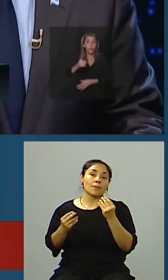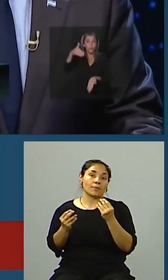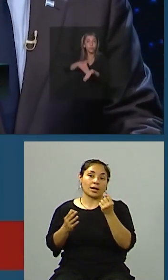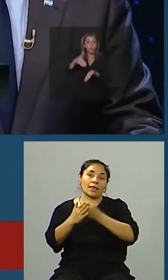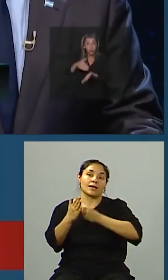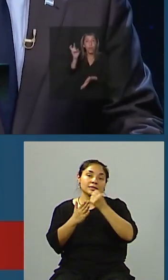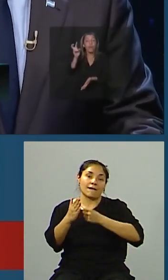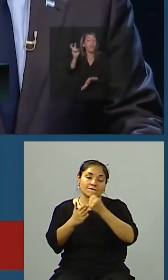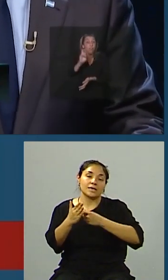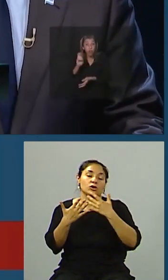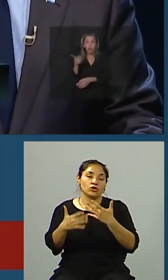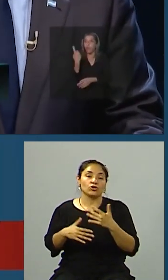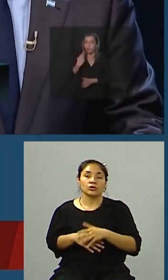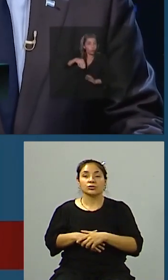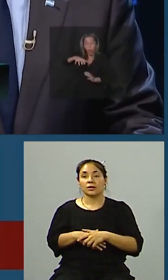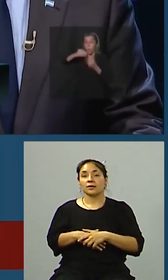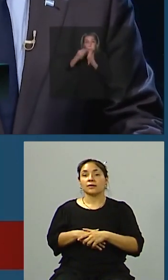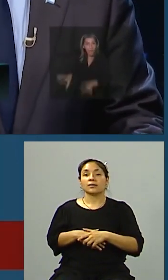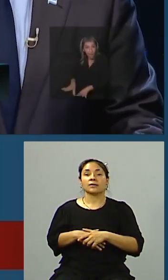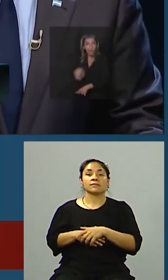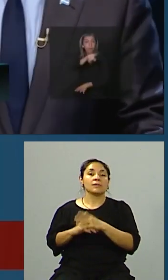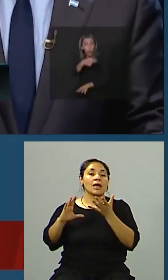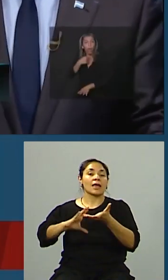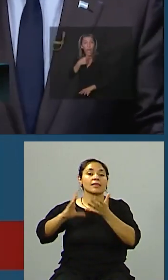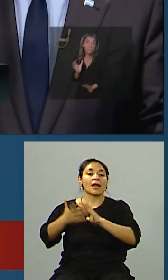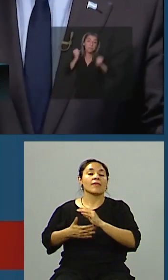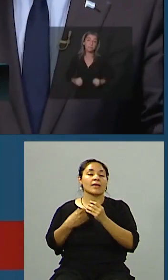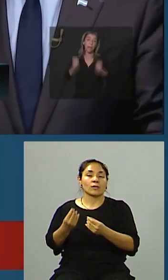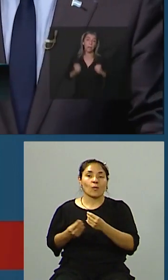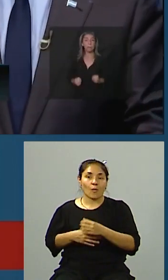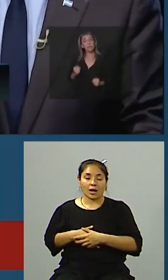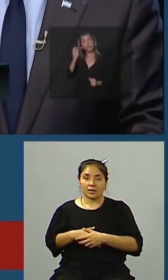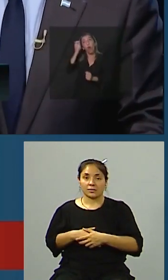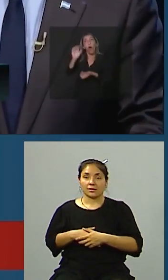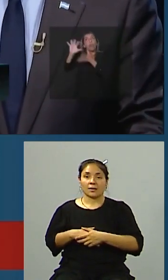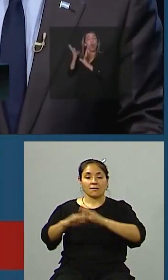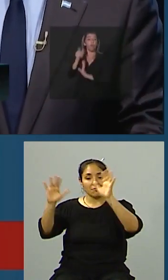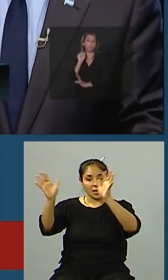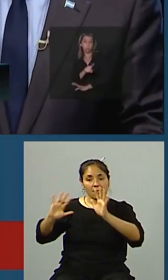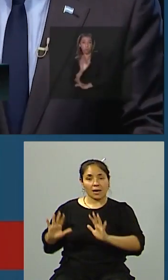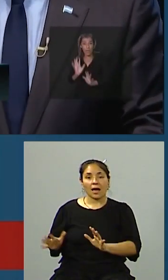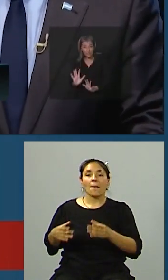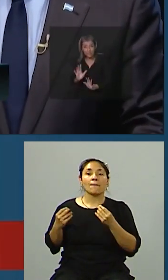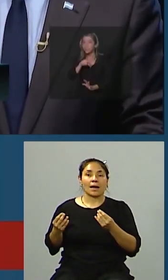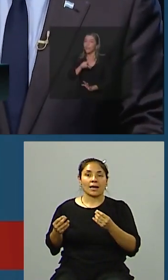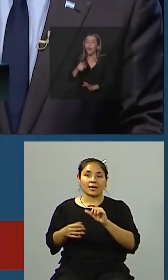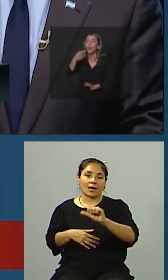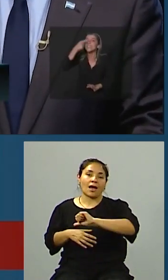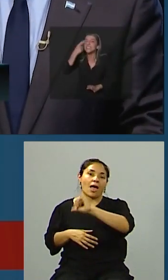enfrentaba el oficialismo y que ha sido la estrategia que ha sido diseñada para construir la mayoría